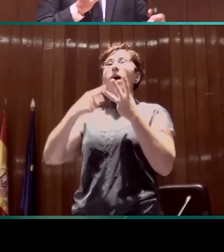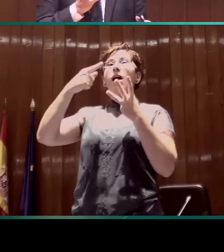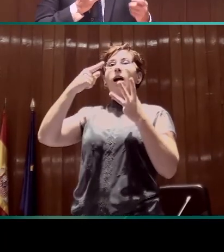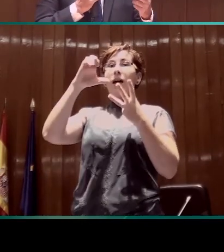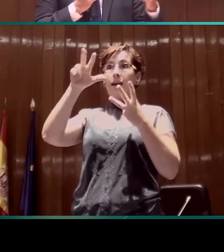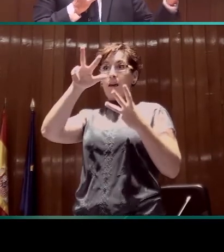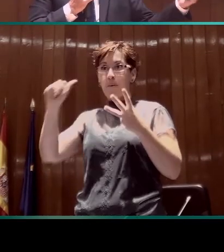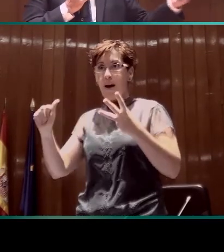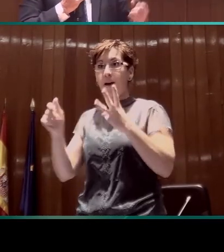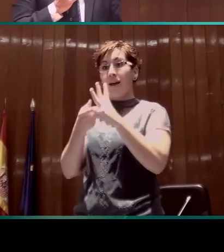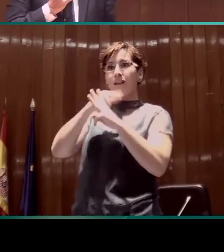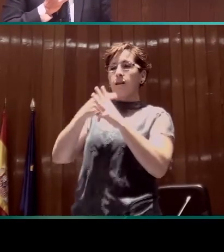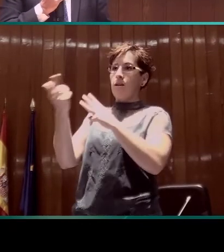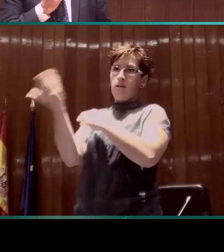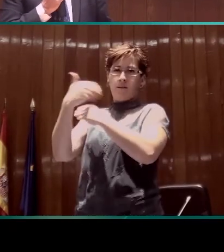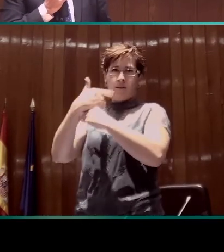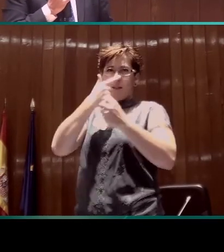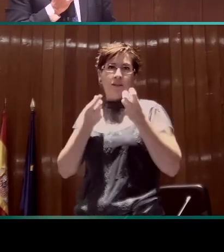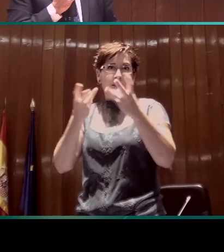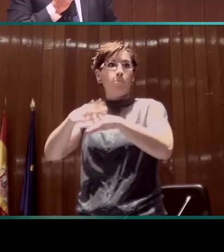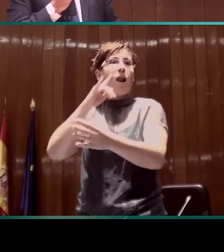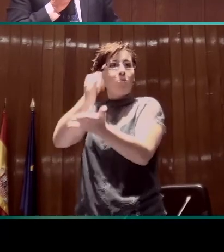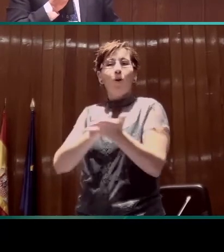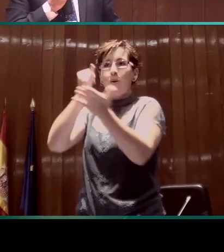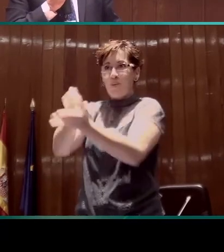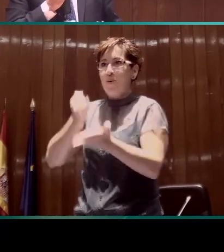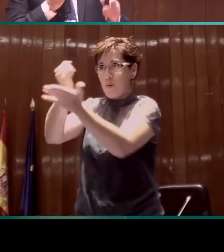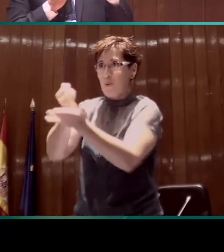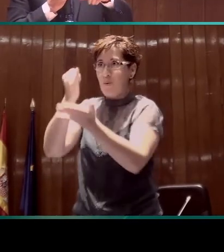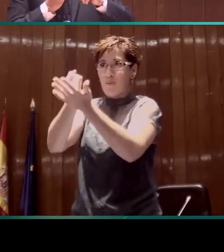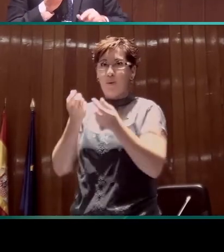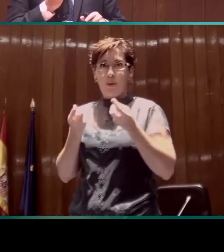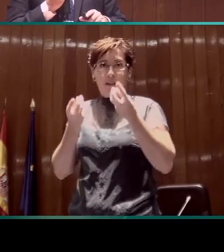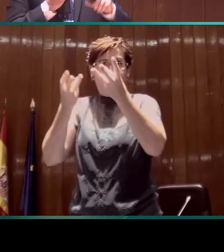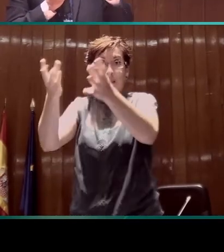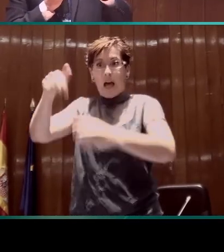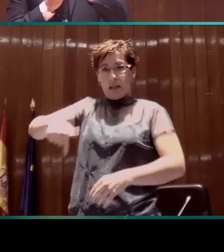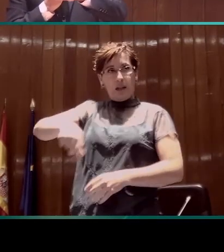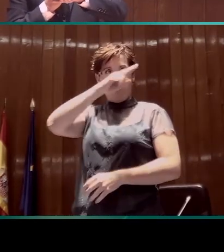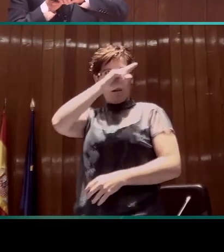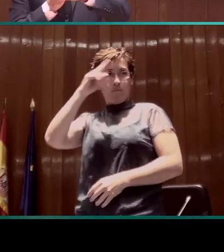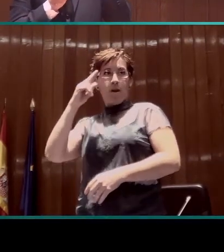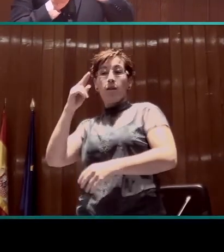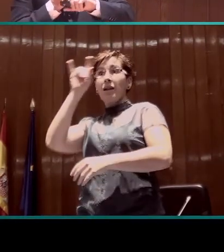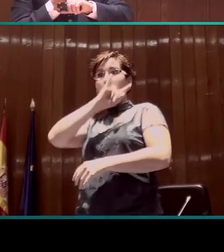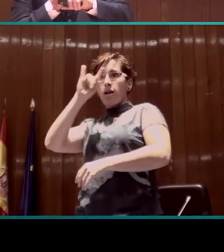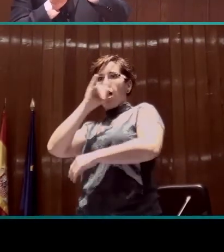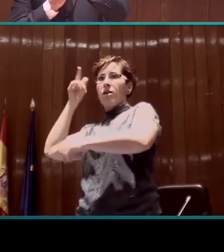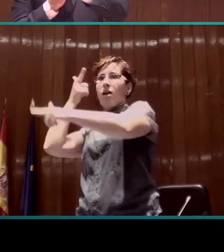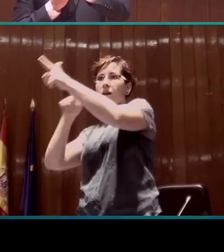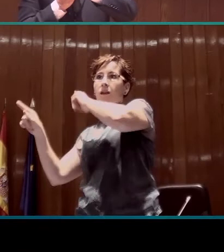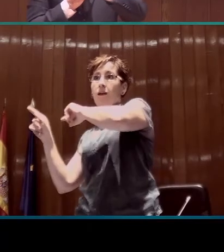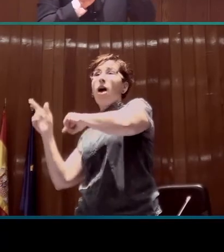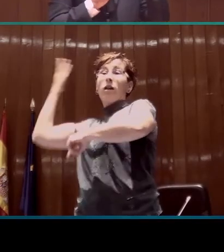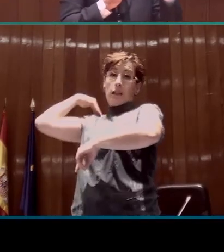Ellas venían muchas veces para hacer el experimento que hicimos de potenciales evocados, se hizo aquí en Madrid, viajaban desde Canarias, todavía estábamos en